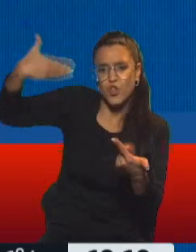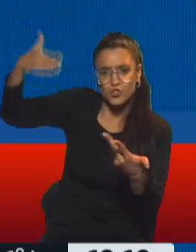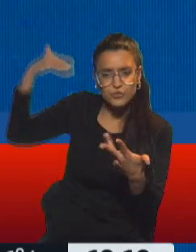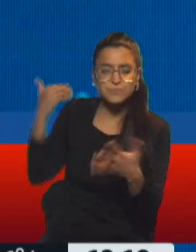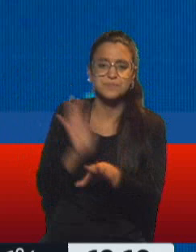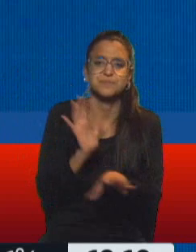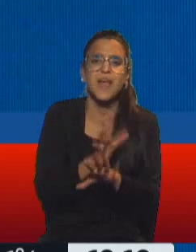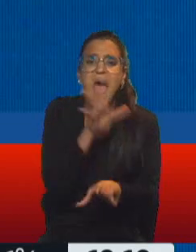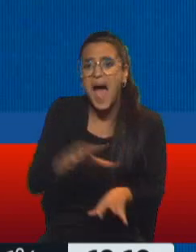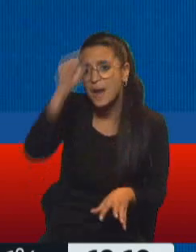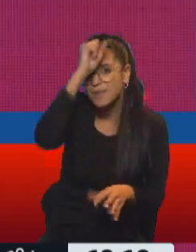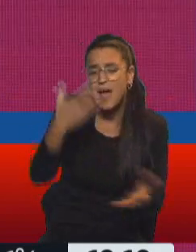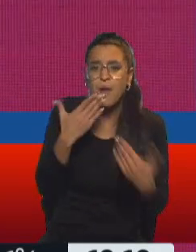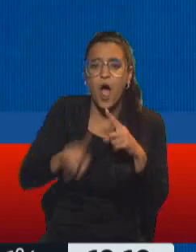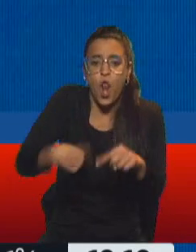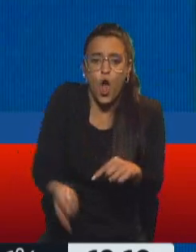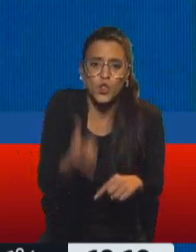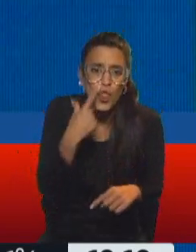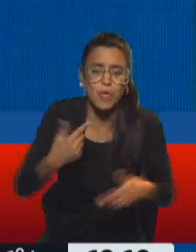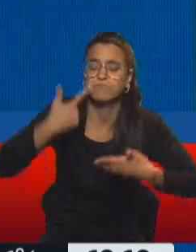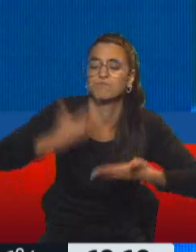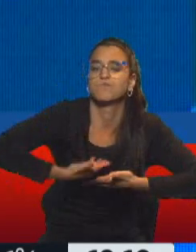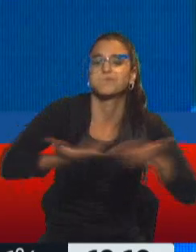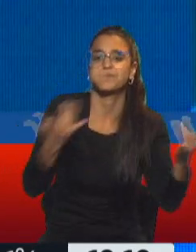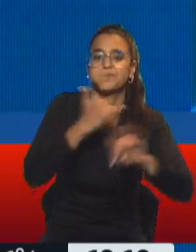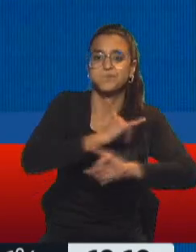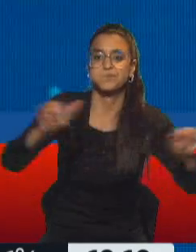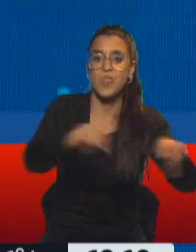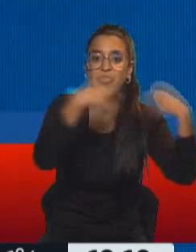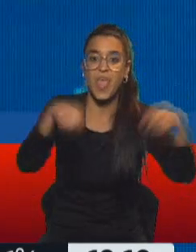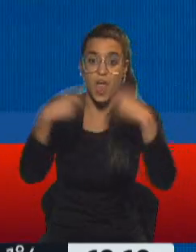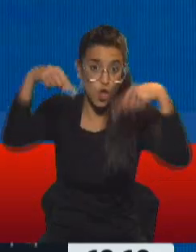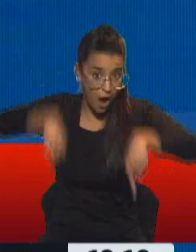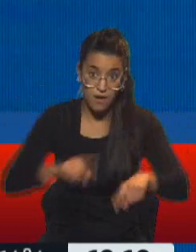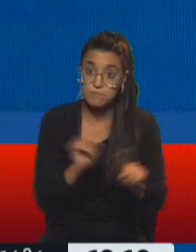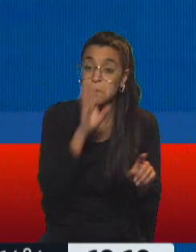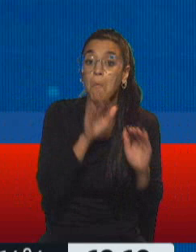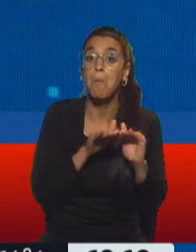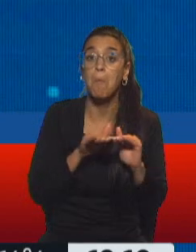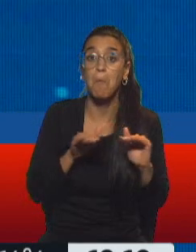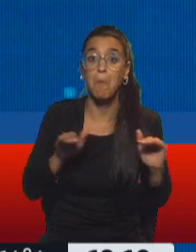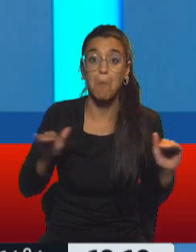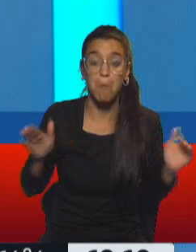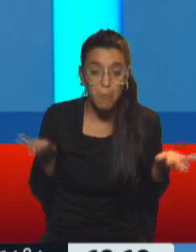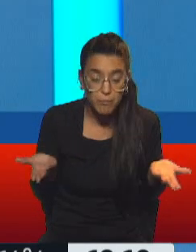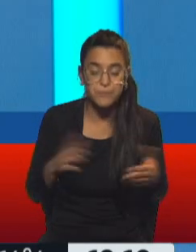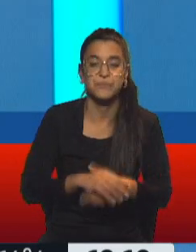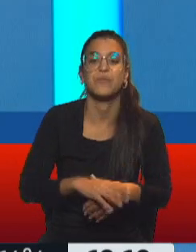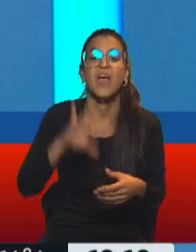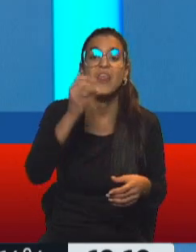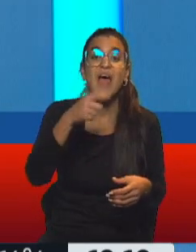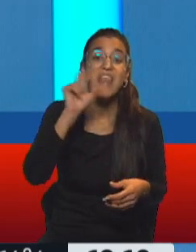los arrepentidos hablaban y al otro día estaba publicado en todos los diarios, era tapa y demás. En este caso hay un silencio absoluto. D'Alessio intentó